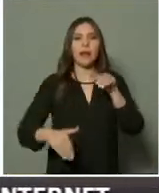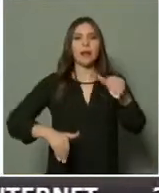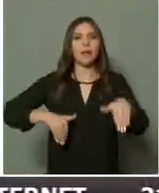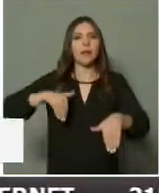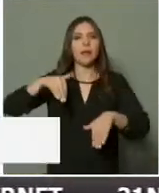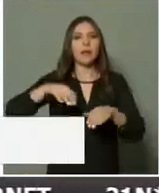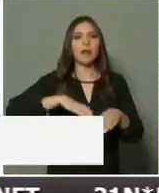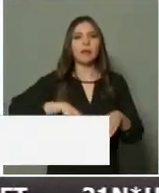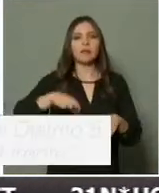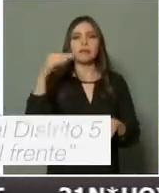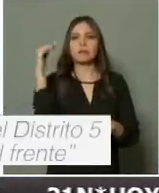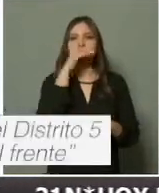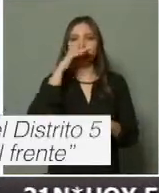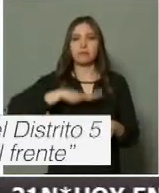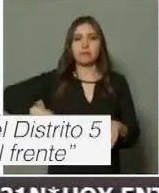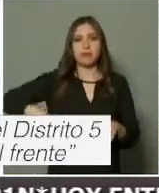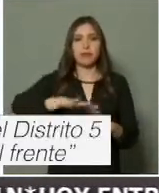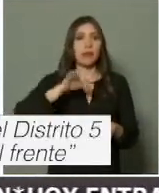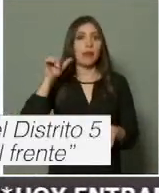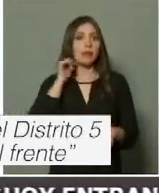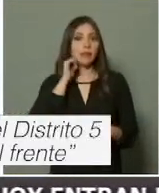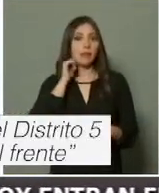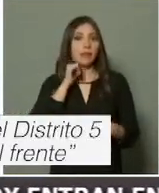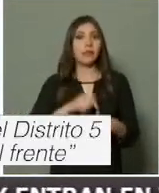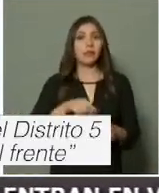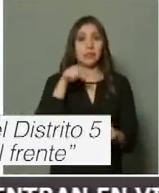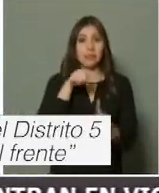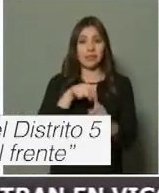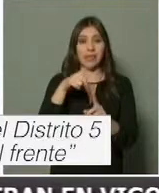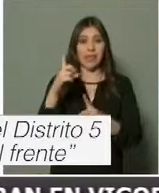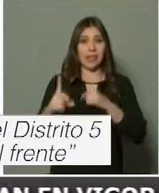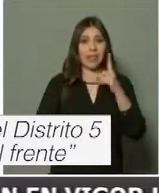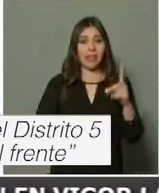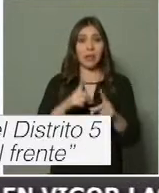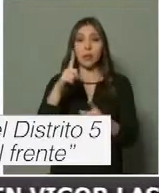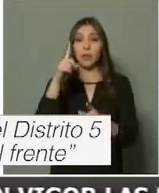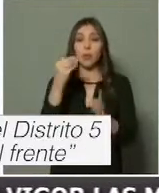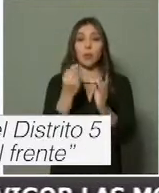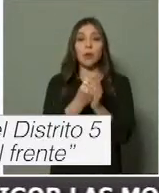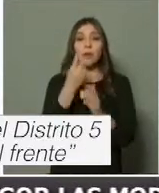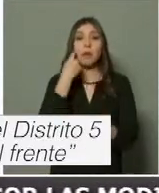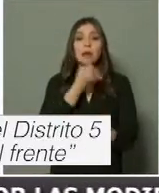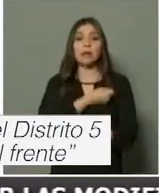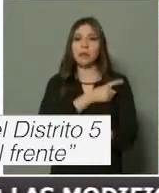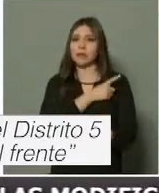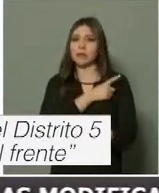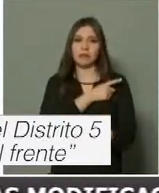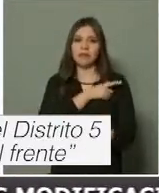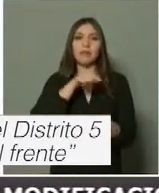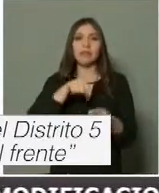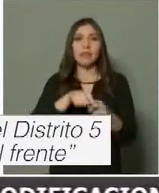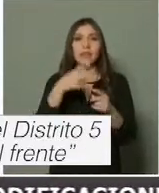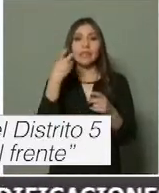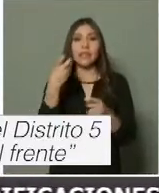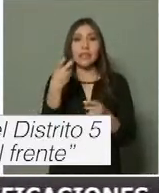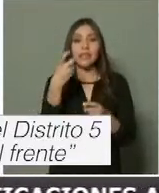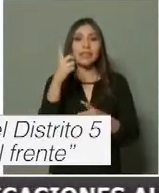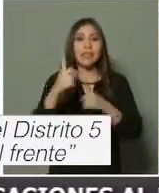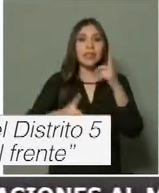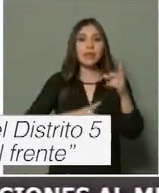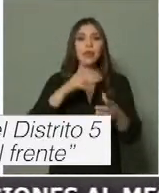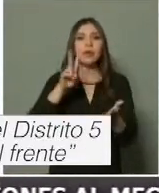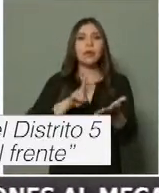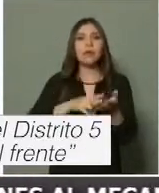no es un asunto exclusivo de salud. Es la herramienta más efectiva para fomentar valores y